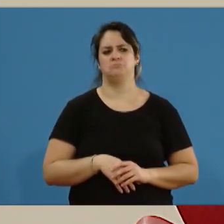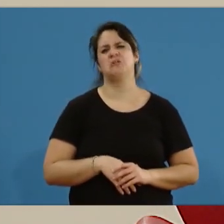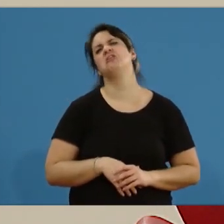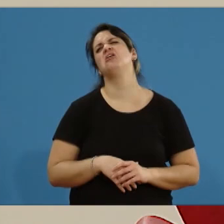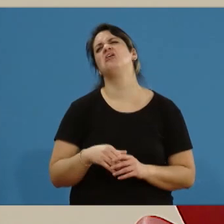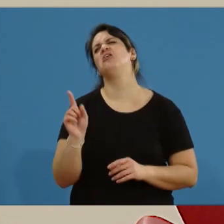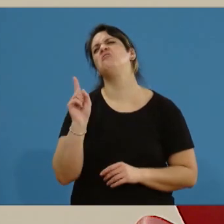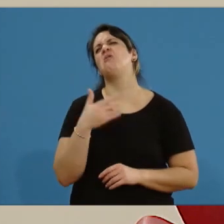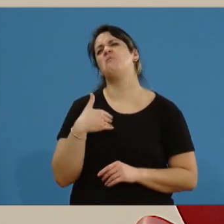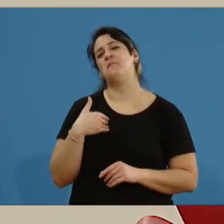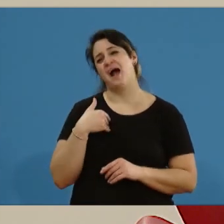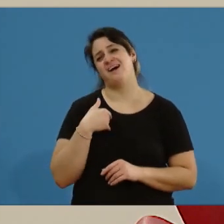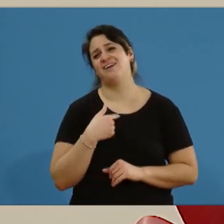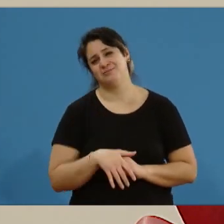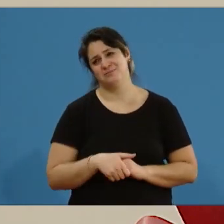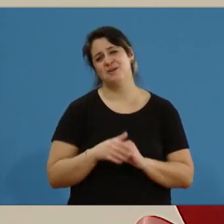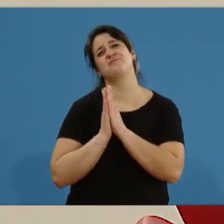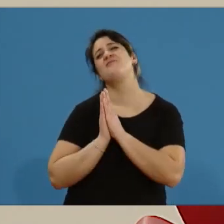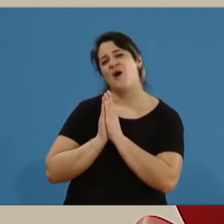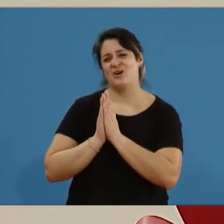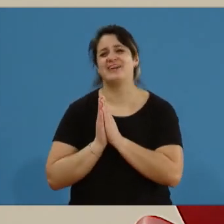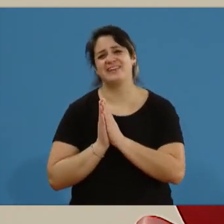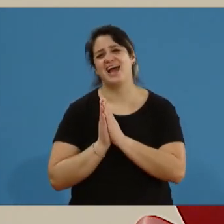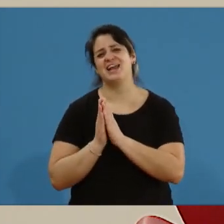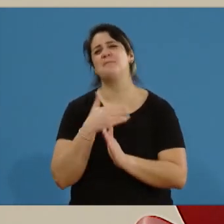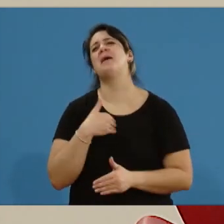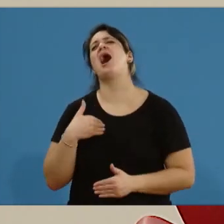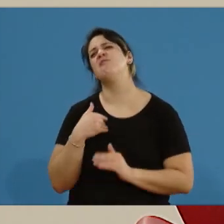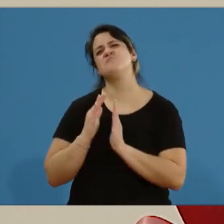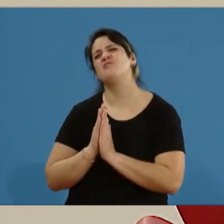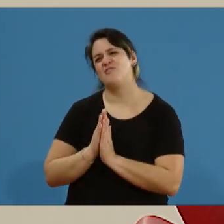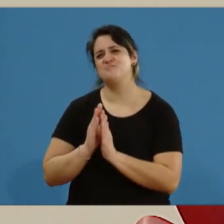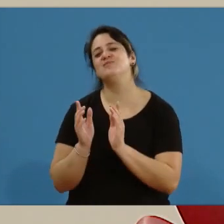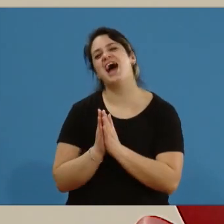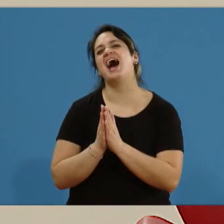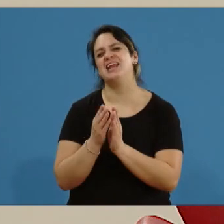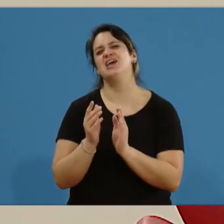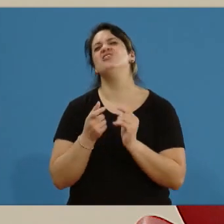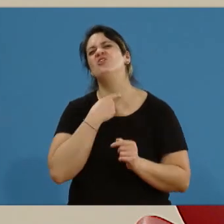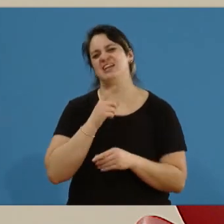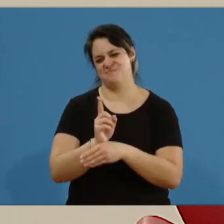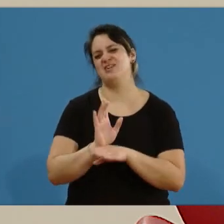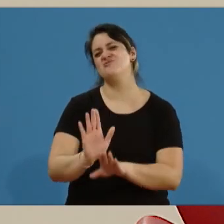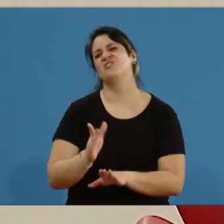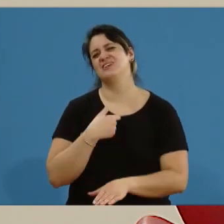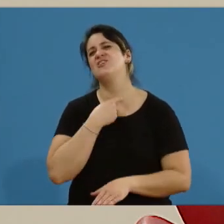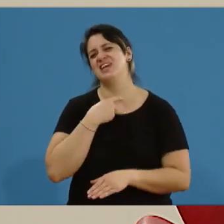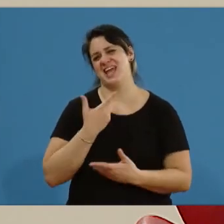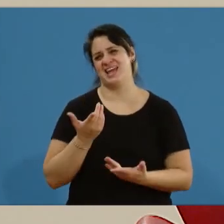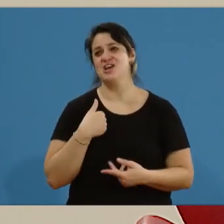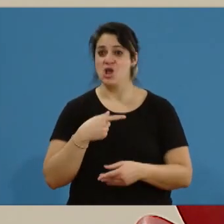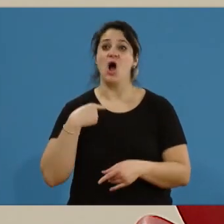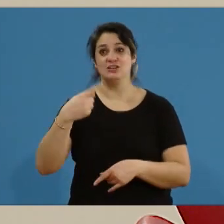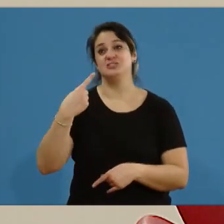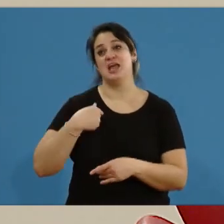No, mami. Dale, mamá, mamuchi. No, dale, déjame, si yo